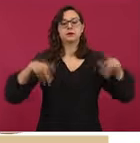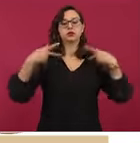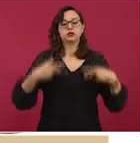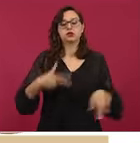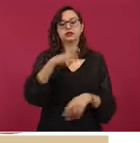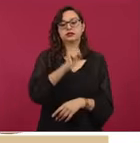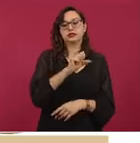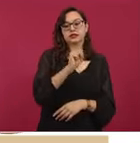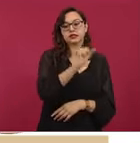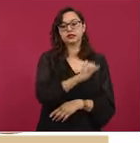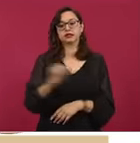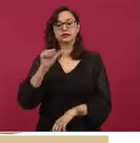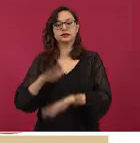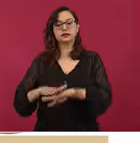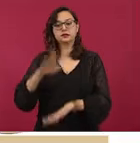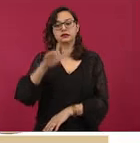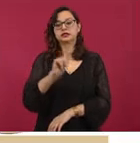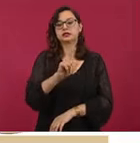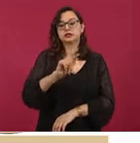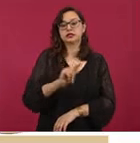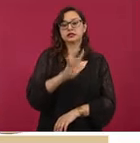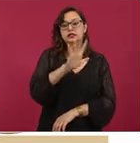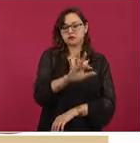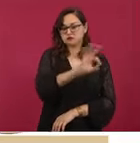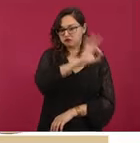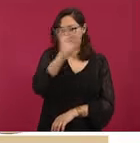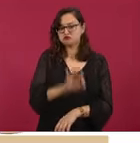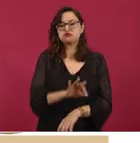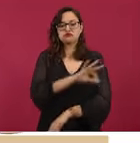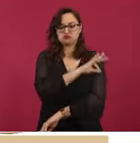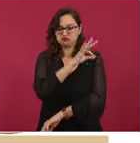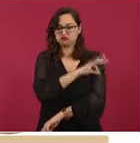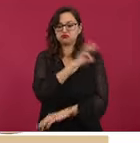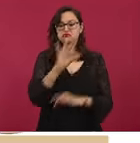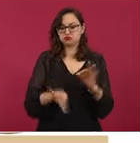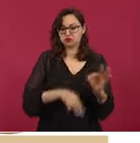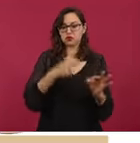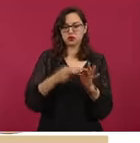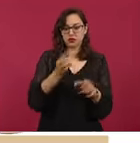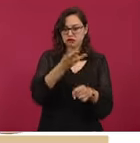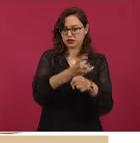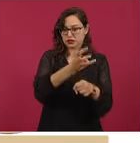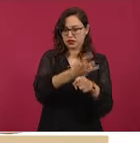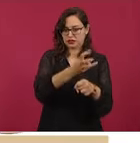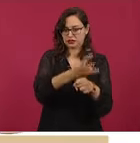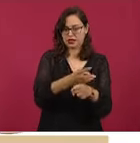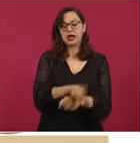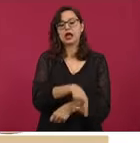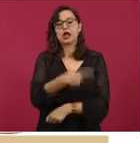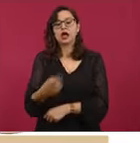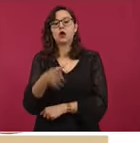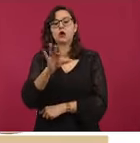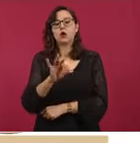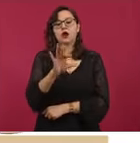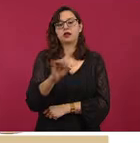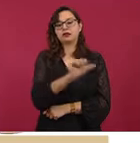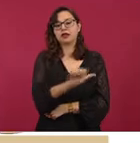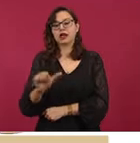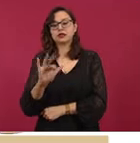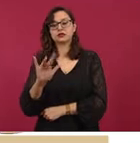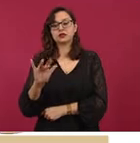personas adultas mayores de 60 años están vacunadas también con su refuerzo. Las personas de 40 a 59